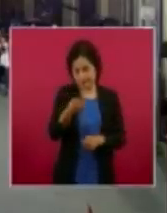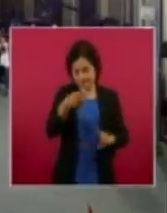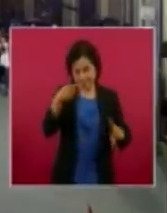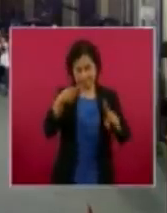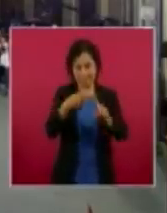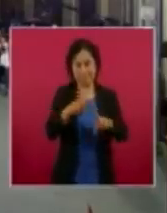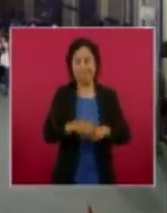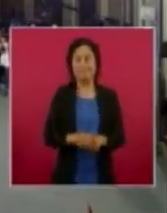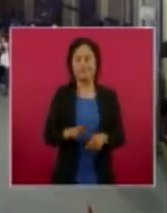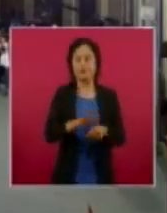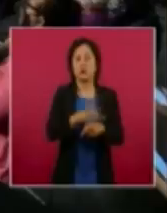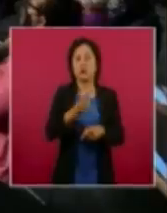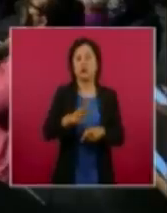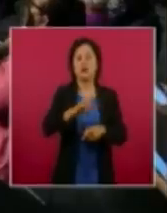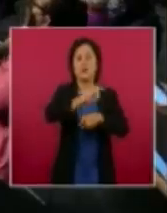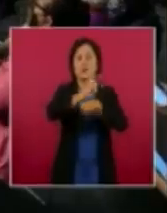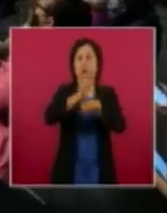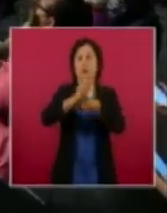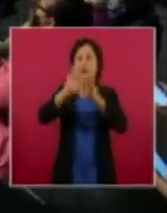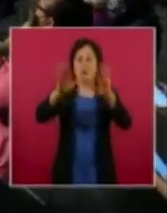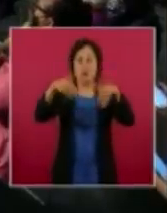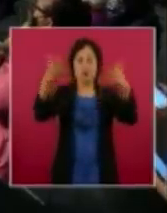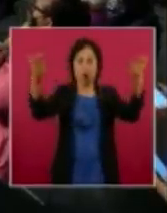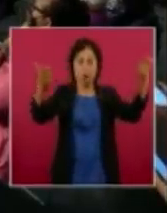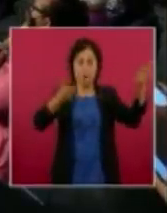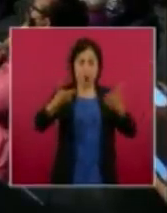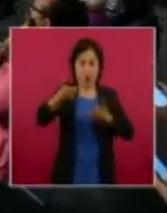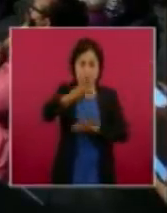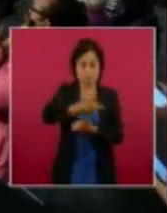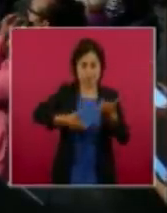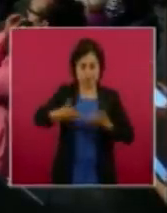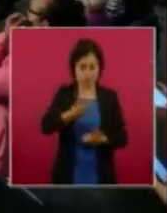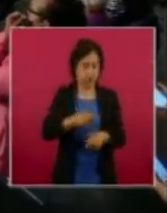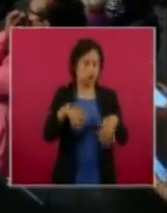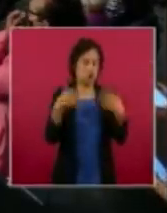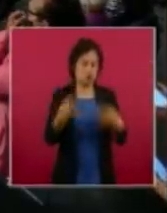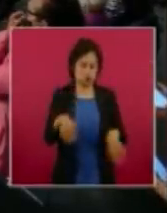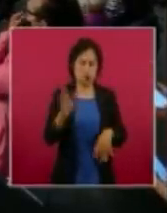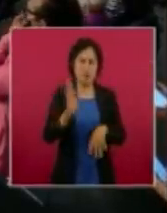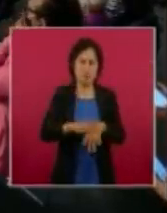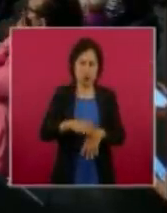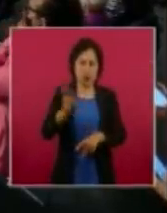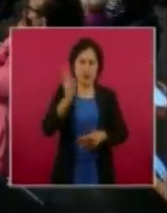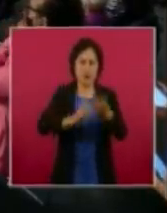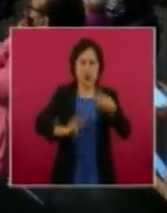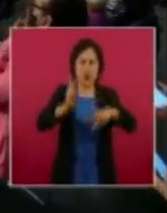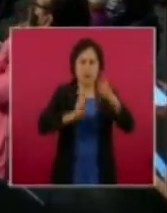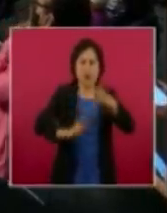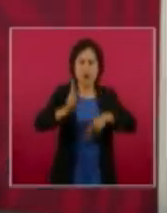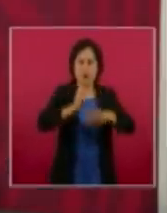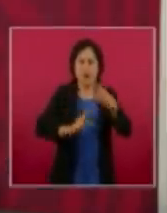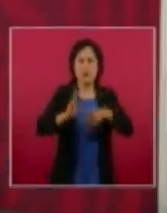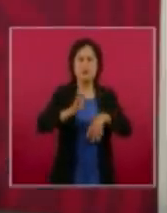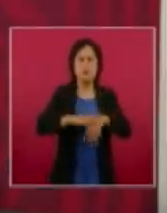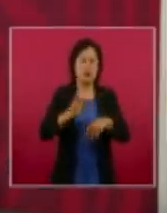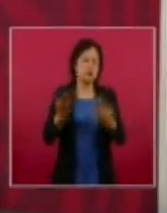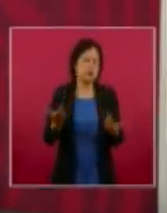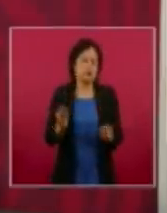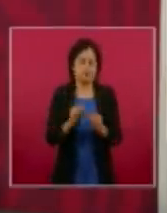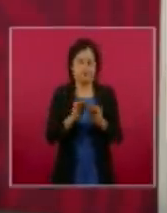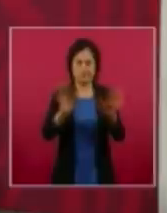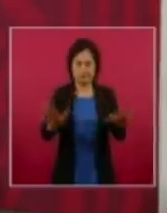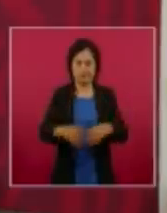Estados Unidos. En fin, hay un sinnúmero de factores que explican por qué es importante para